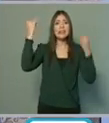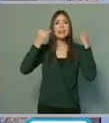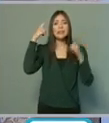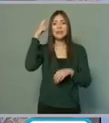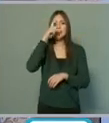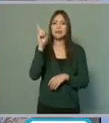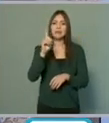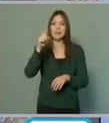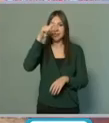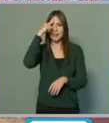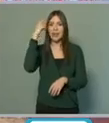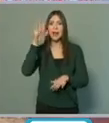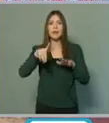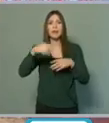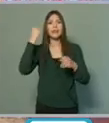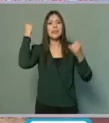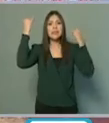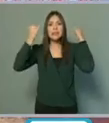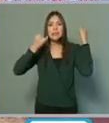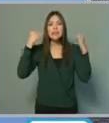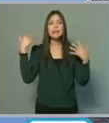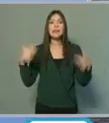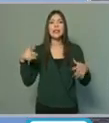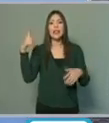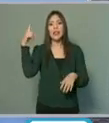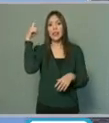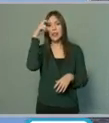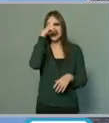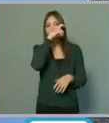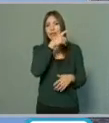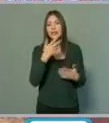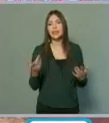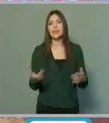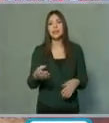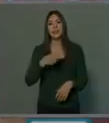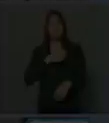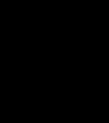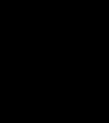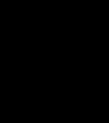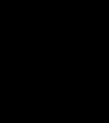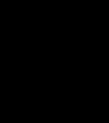sea, muchas veces tenemos más la idea de que está muy complicado. Que tengas excelente día y nos seguimos viendo por aquí.